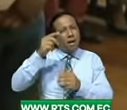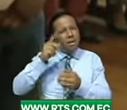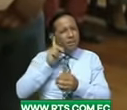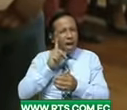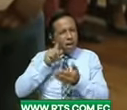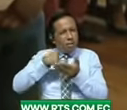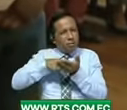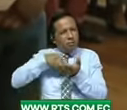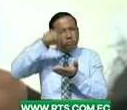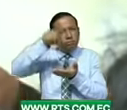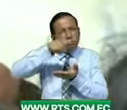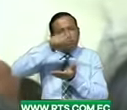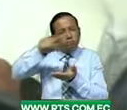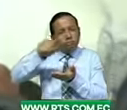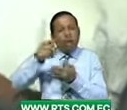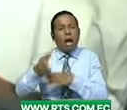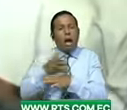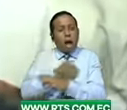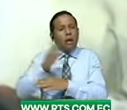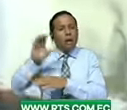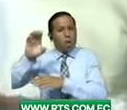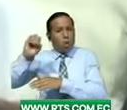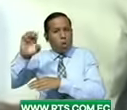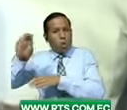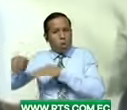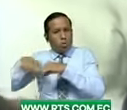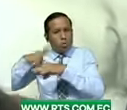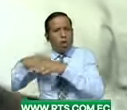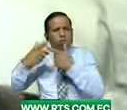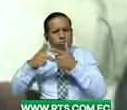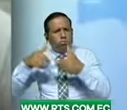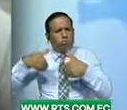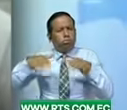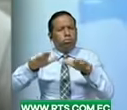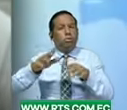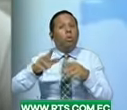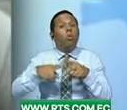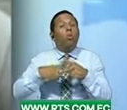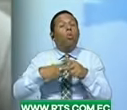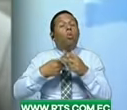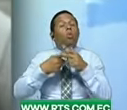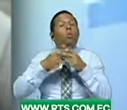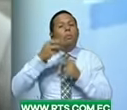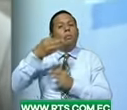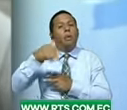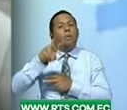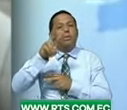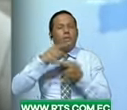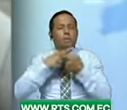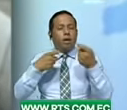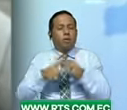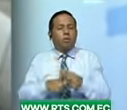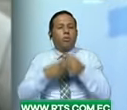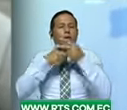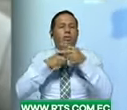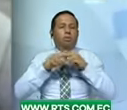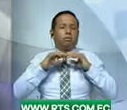aforo determinado por el COE Nacional. De esta manera, este miércoles 2 de marzo se dará inicio a la cuaresma.